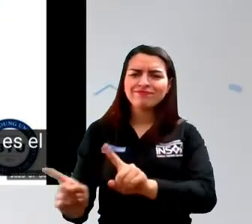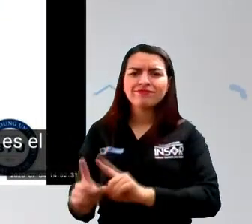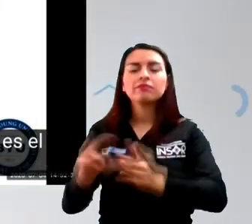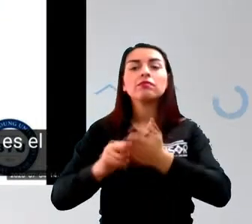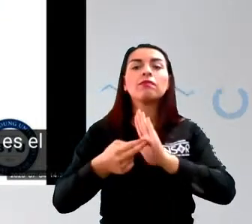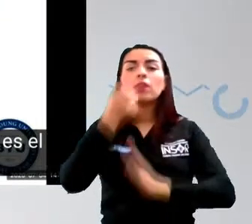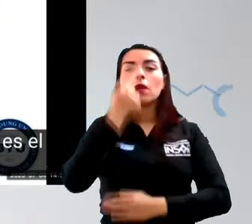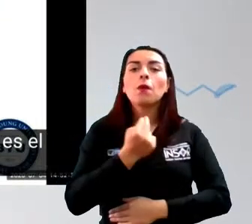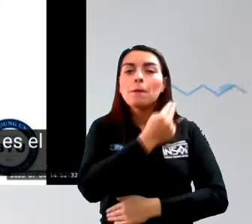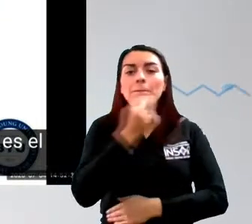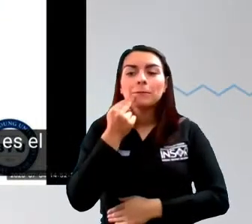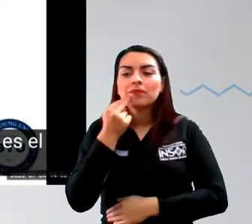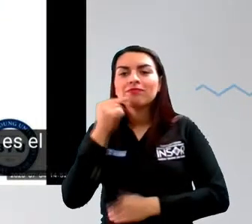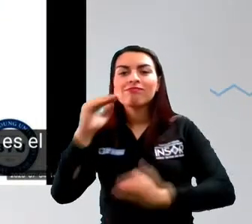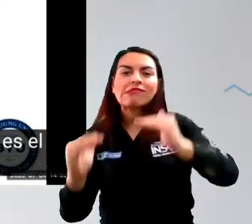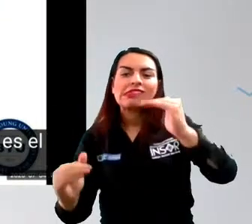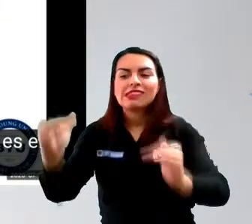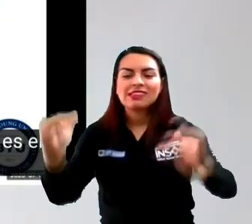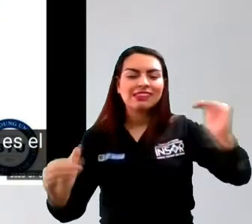que averiguarlo.